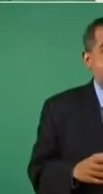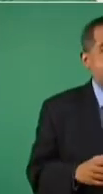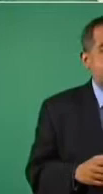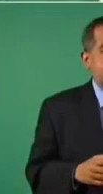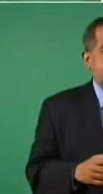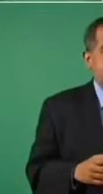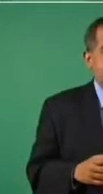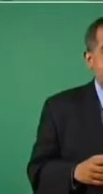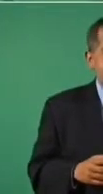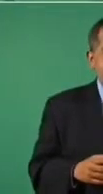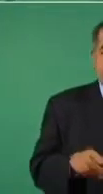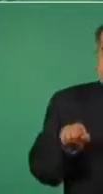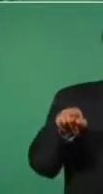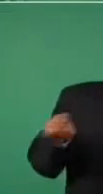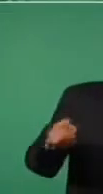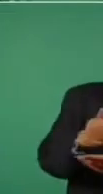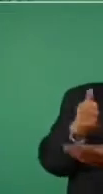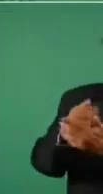tantas